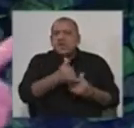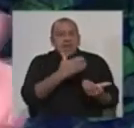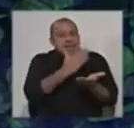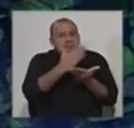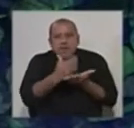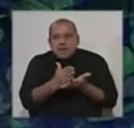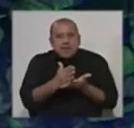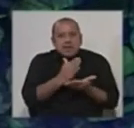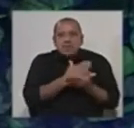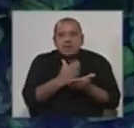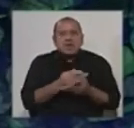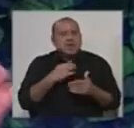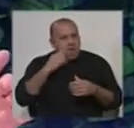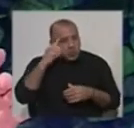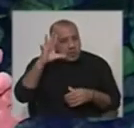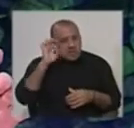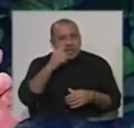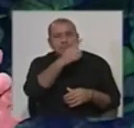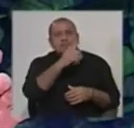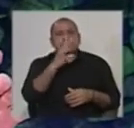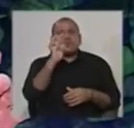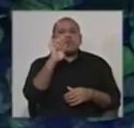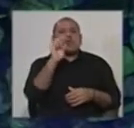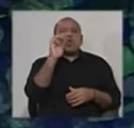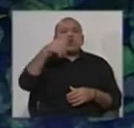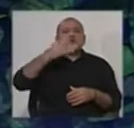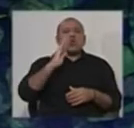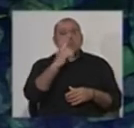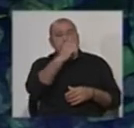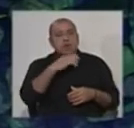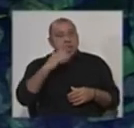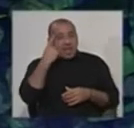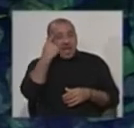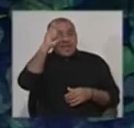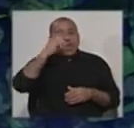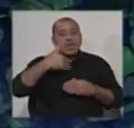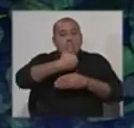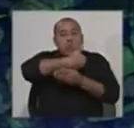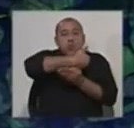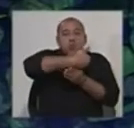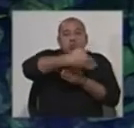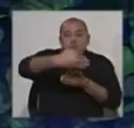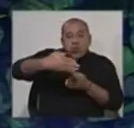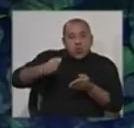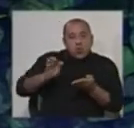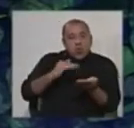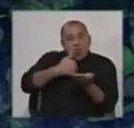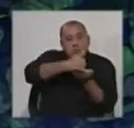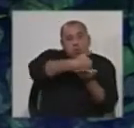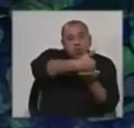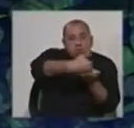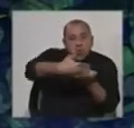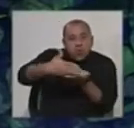duro que recuerden el discurso de trampa y el muro en relación a méxico lado la idea de los muros físicos y la idea de limitar la